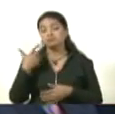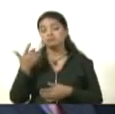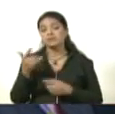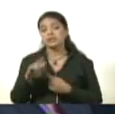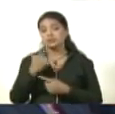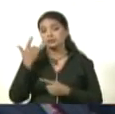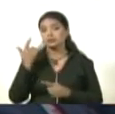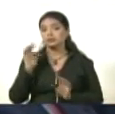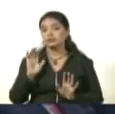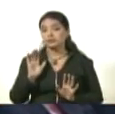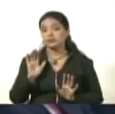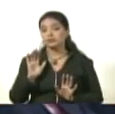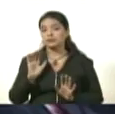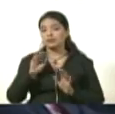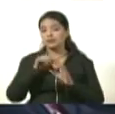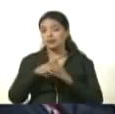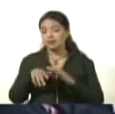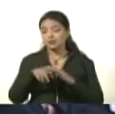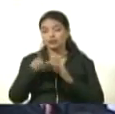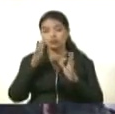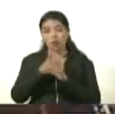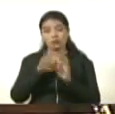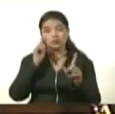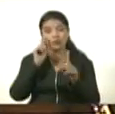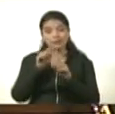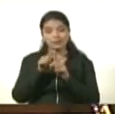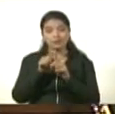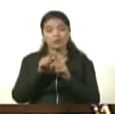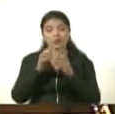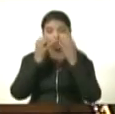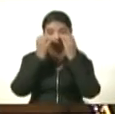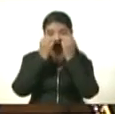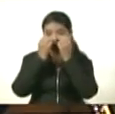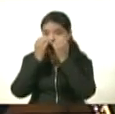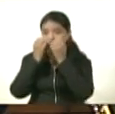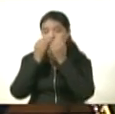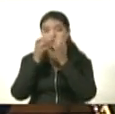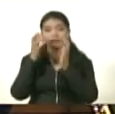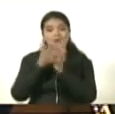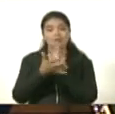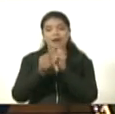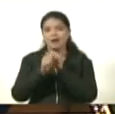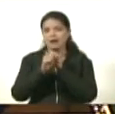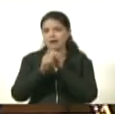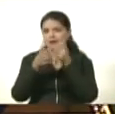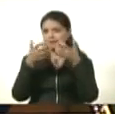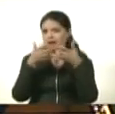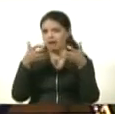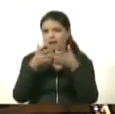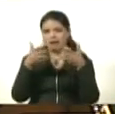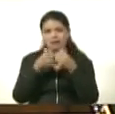éxito en su intención criminal y terrorista. Es un acto de guerra,